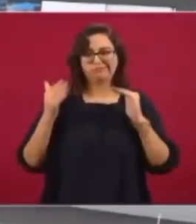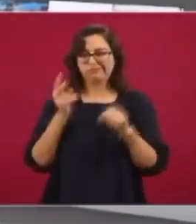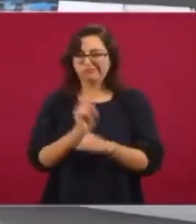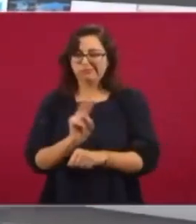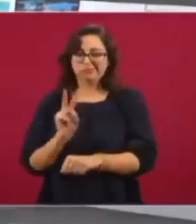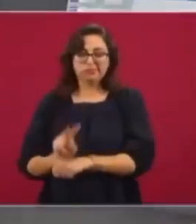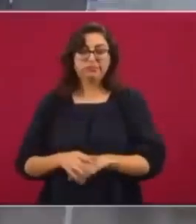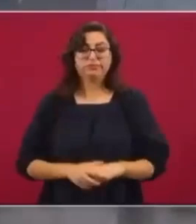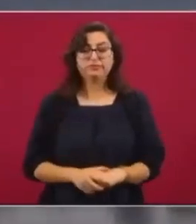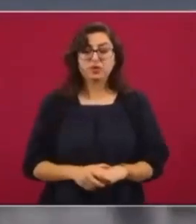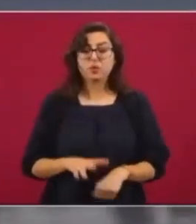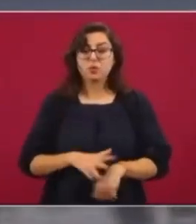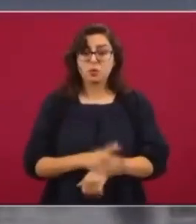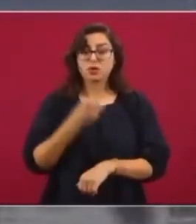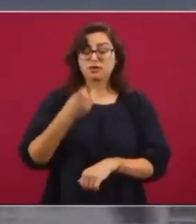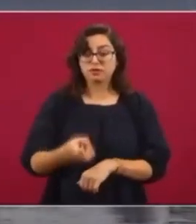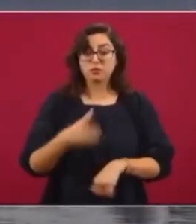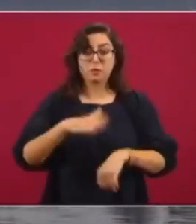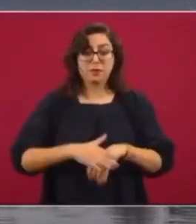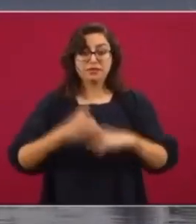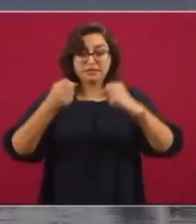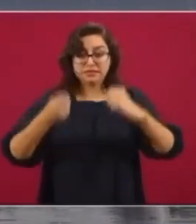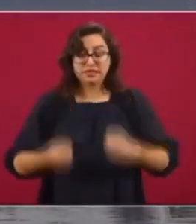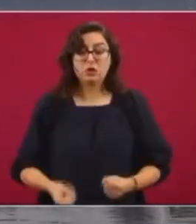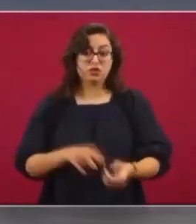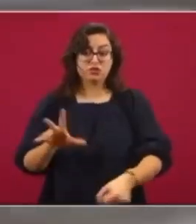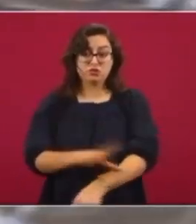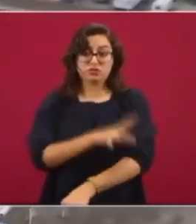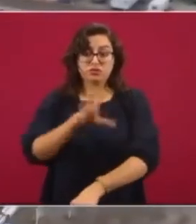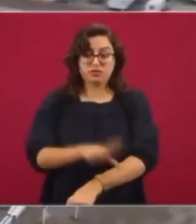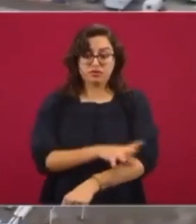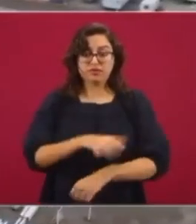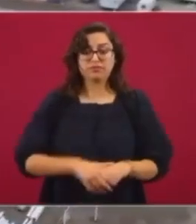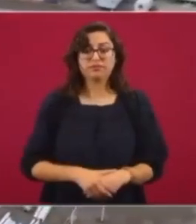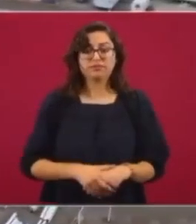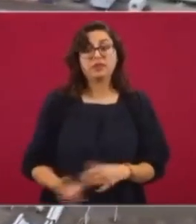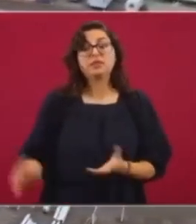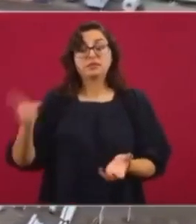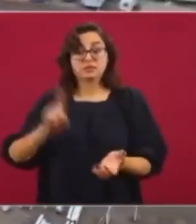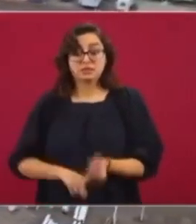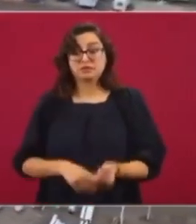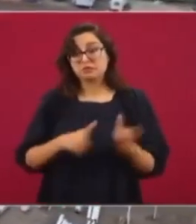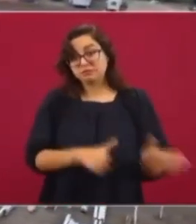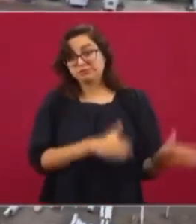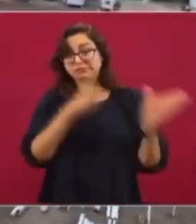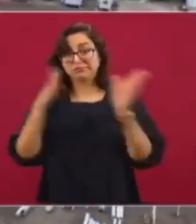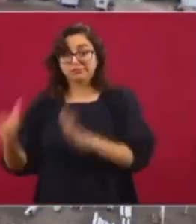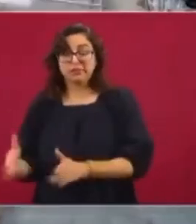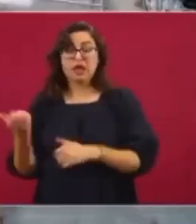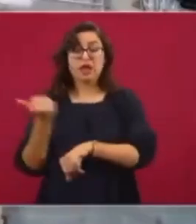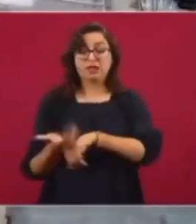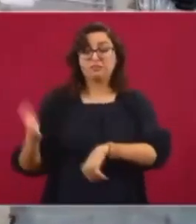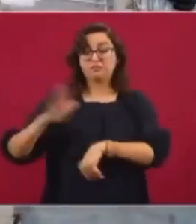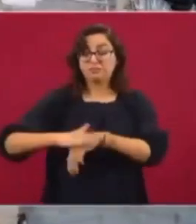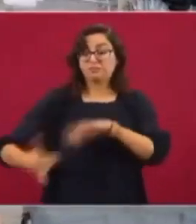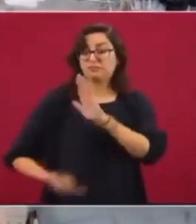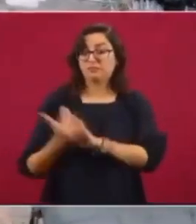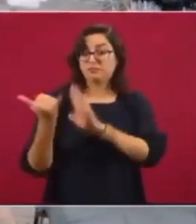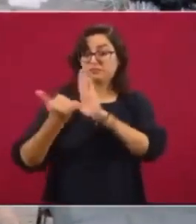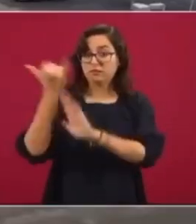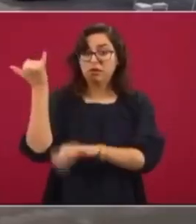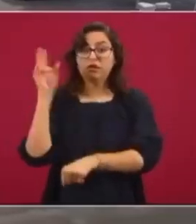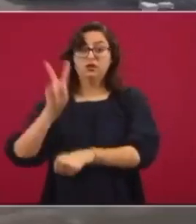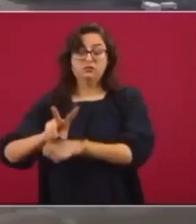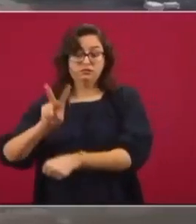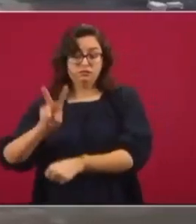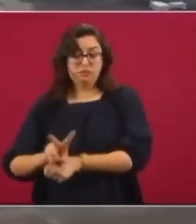esto, se trabaja para reforzar la seguridad energética de México. Mientras tanto, el avance de los edificios administrativos, salvaguarda,